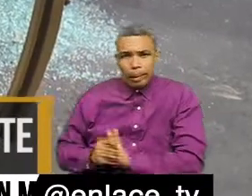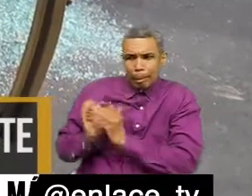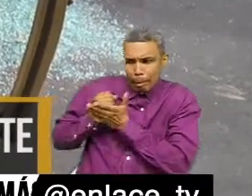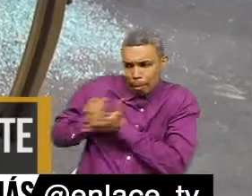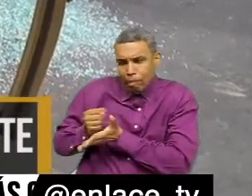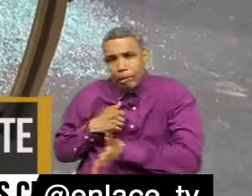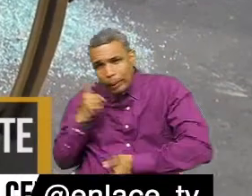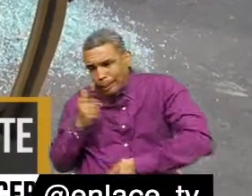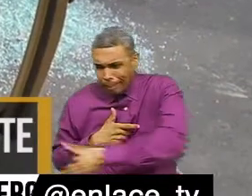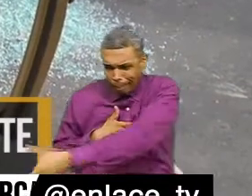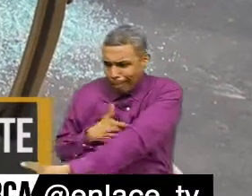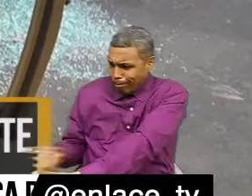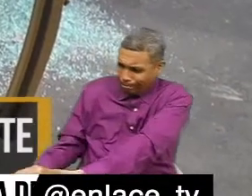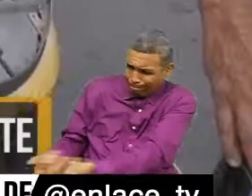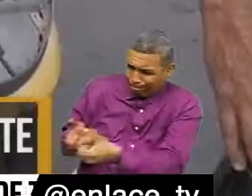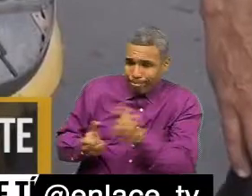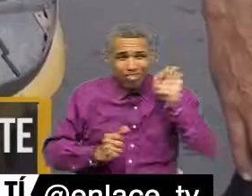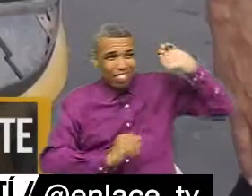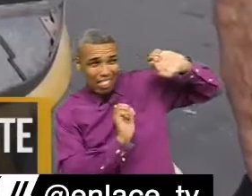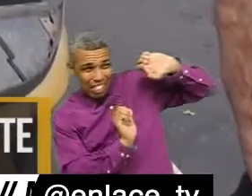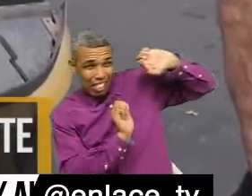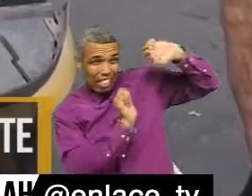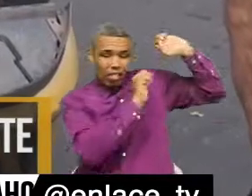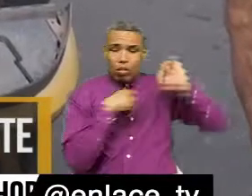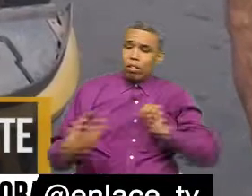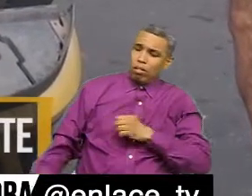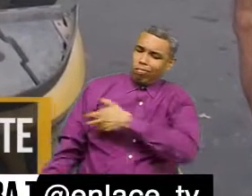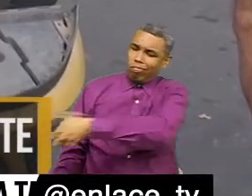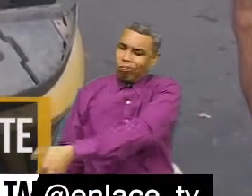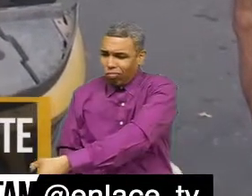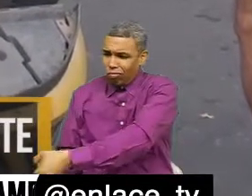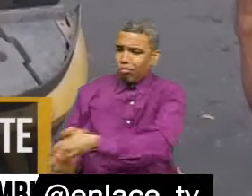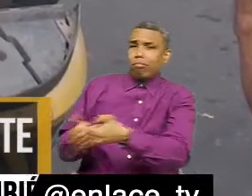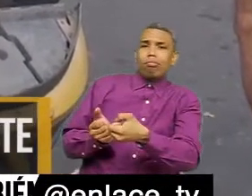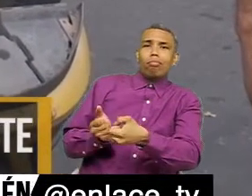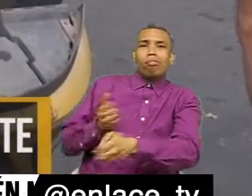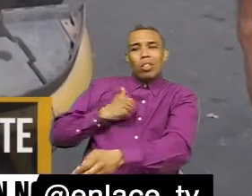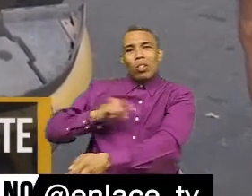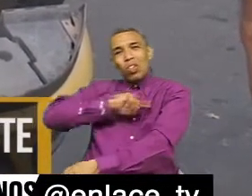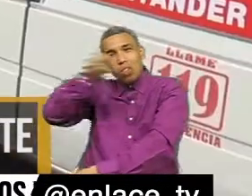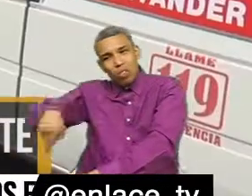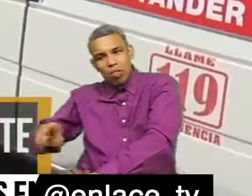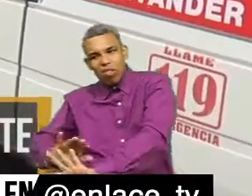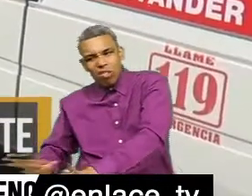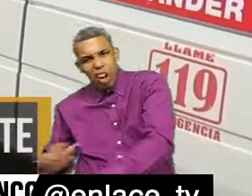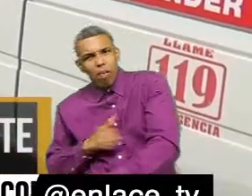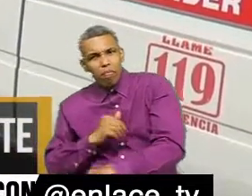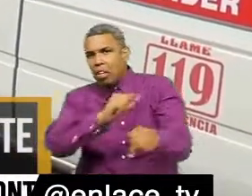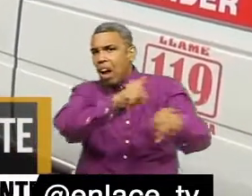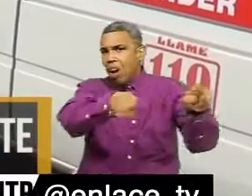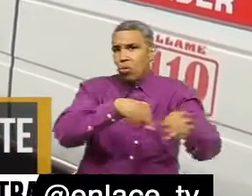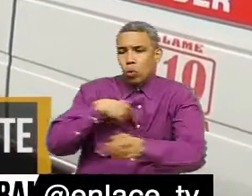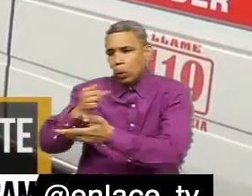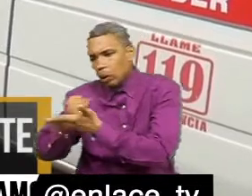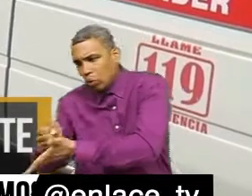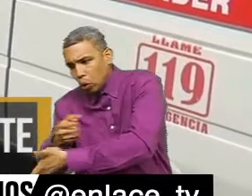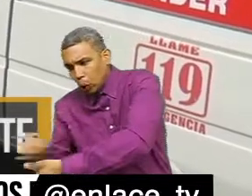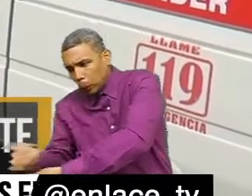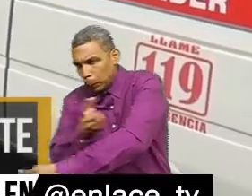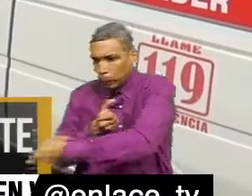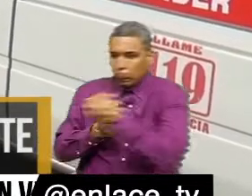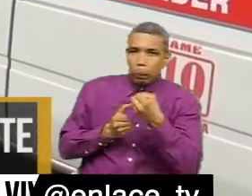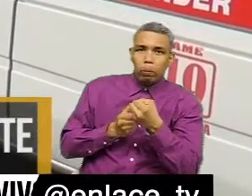ambulancia. Afortunadamente, al llegar al sitio, ya ambas personas han sido liberadas. Una de ellas se encuentra dentro del vehículo tipo taxi, cual hace